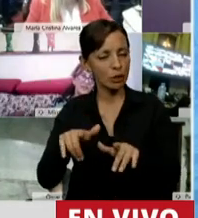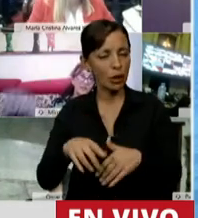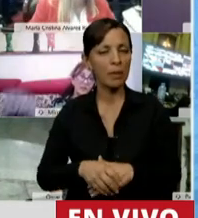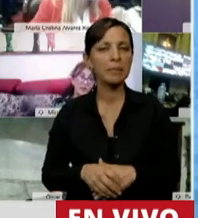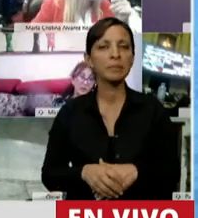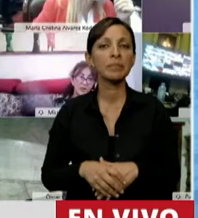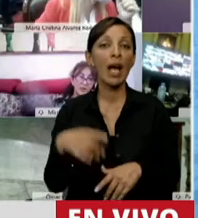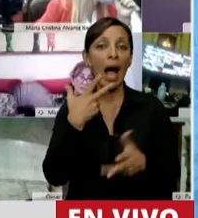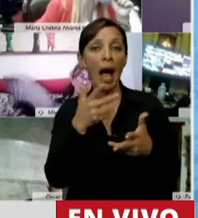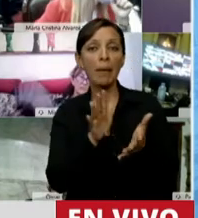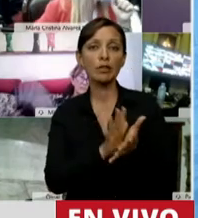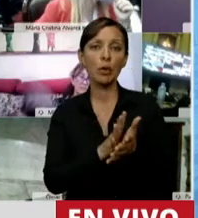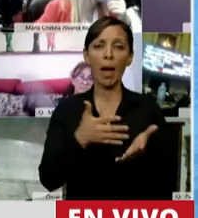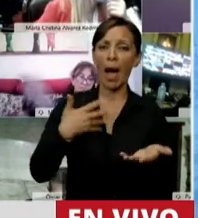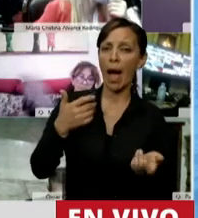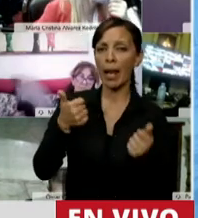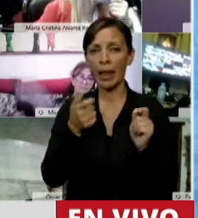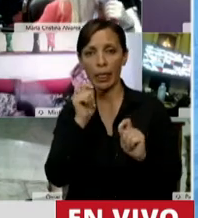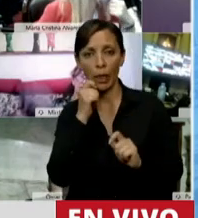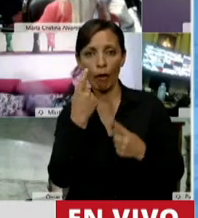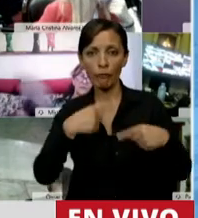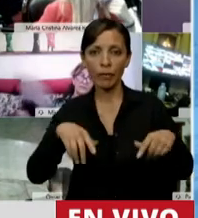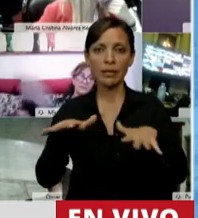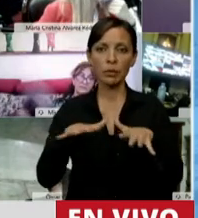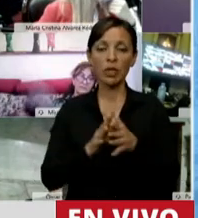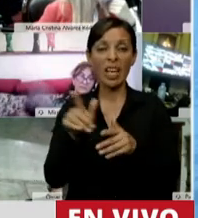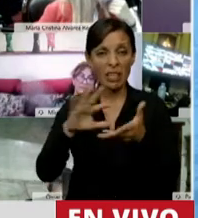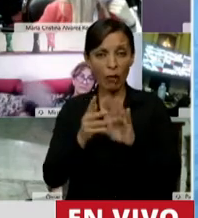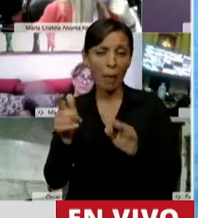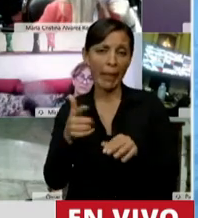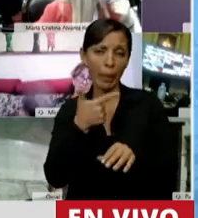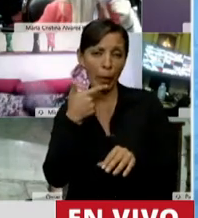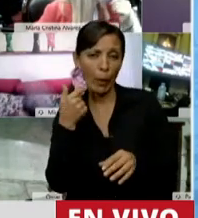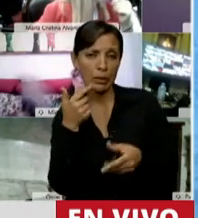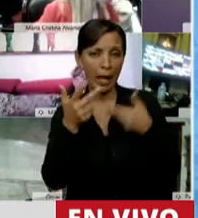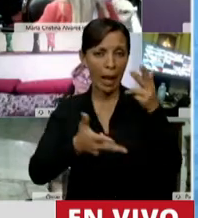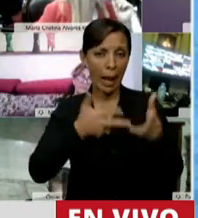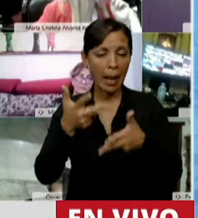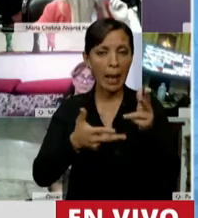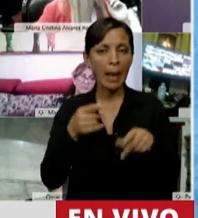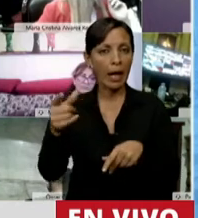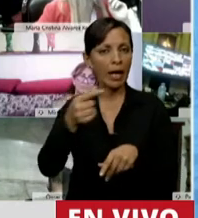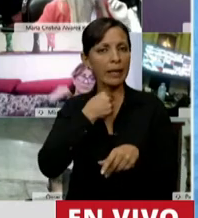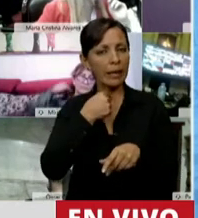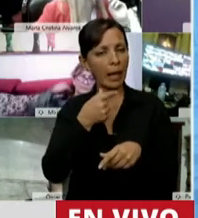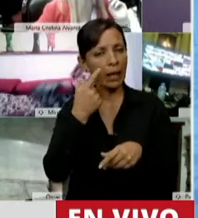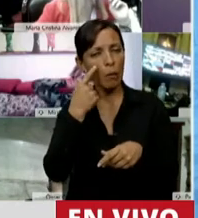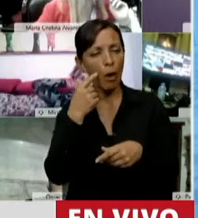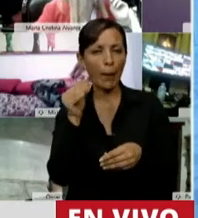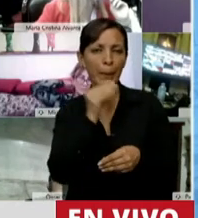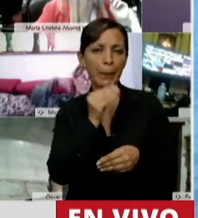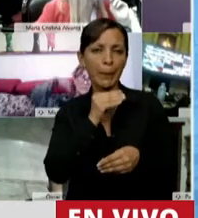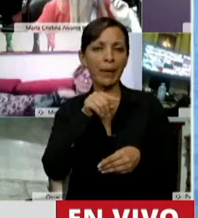épica y romanticismo, y en esa postura de épica y romanticismo pretenden vestir con un ropaje ideológico